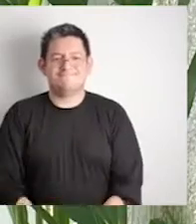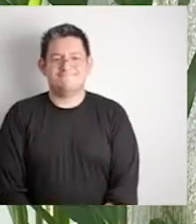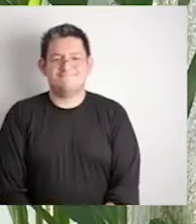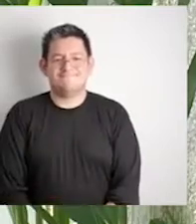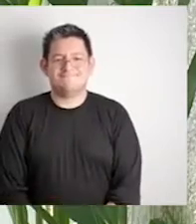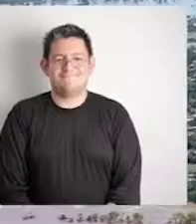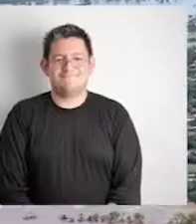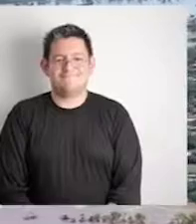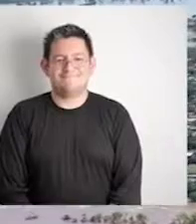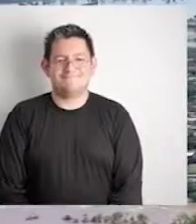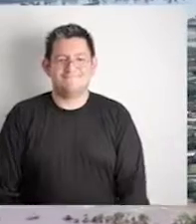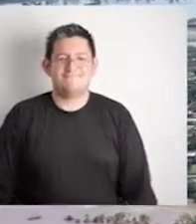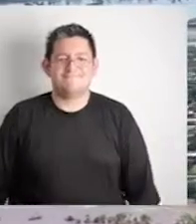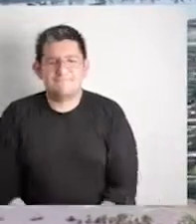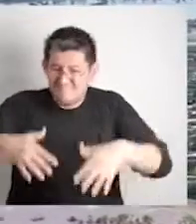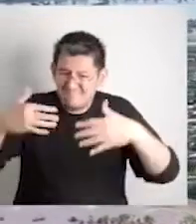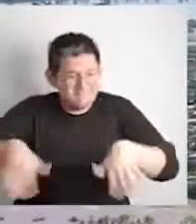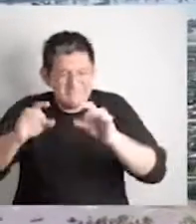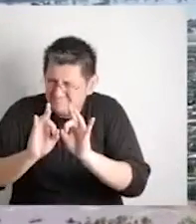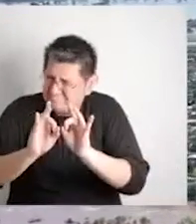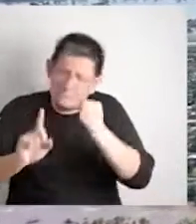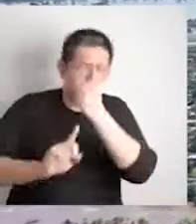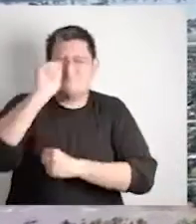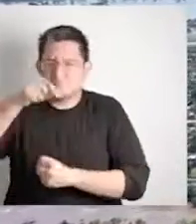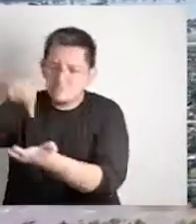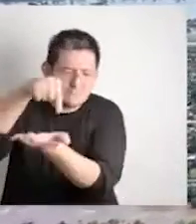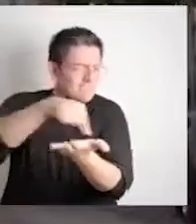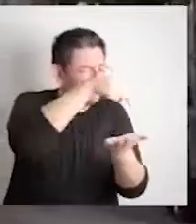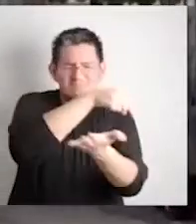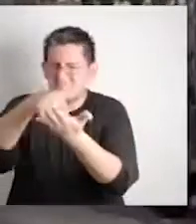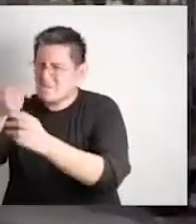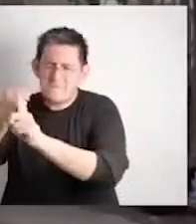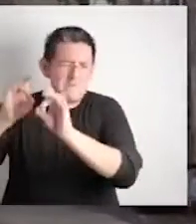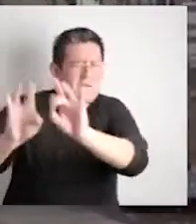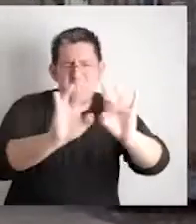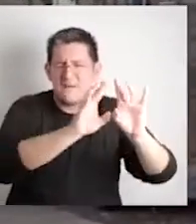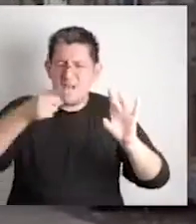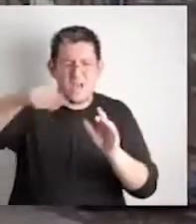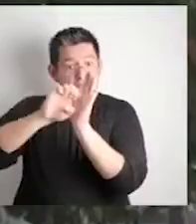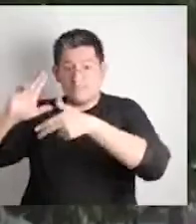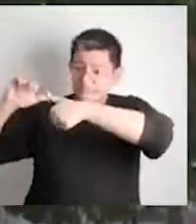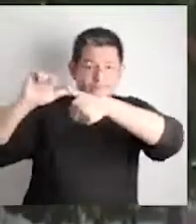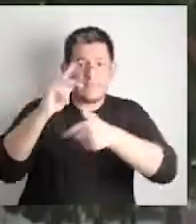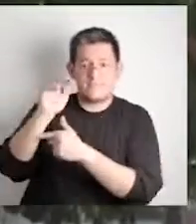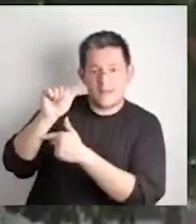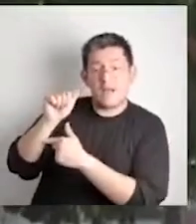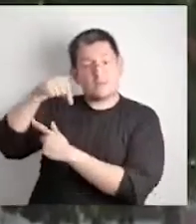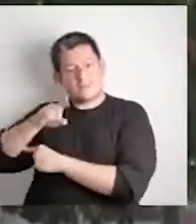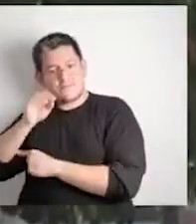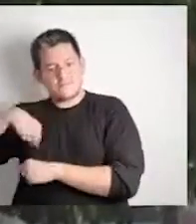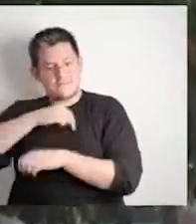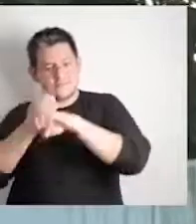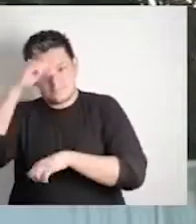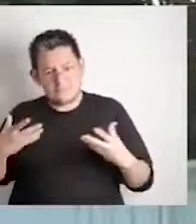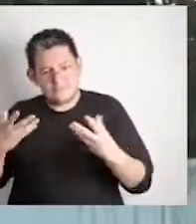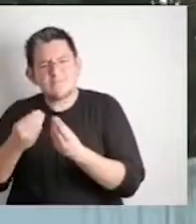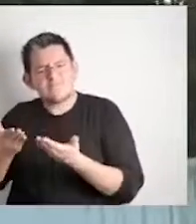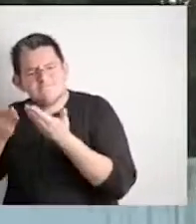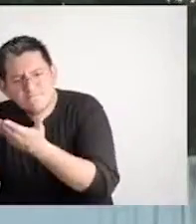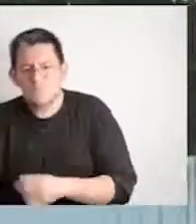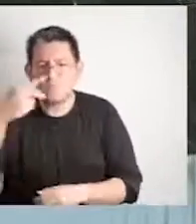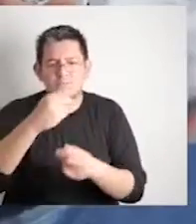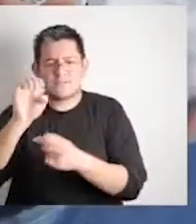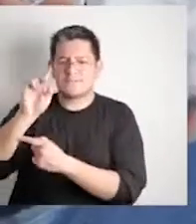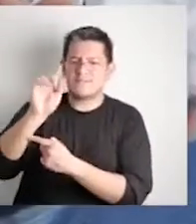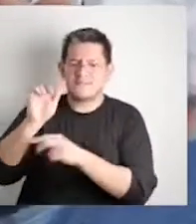más bella. Ante la desgracia provocada por eventos naturales como el huracán Pamela, en el DIF Nayarit nos esmeramos por